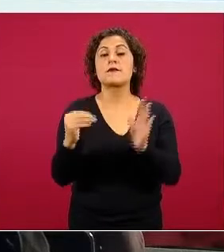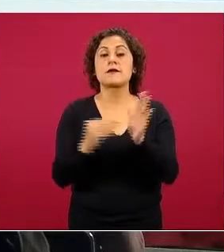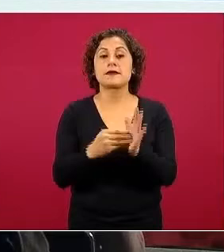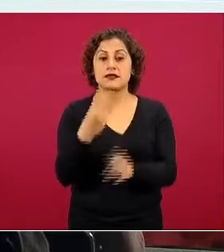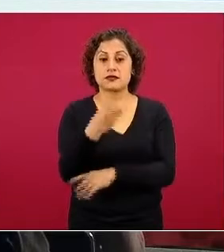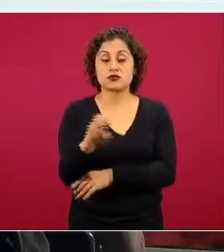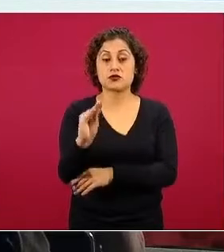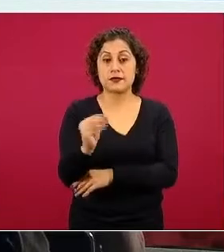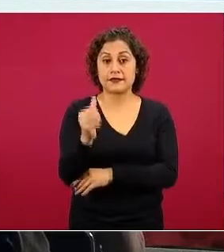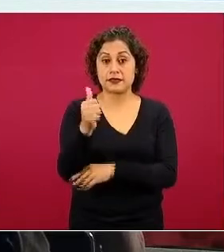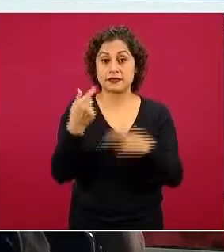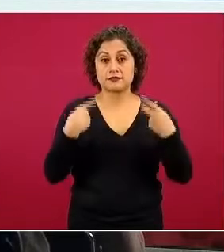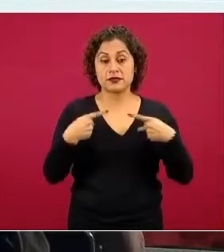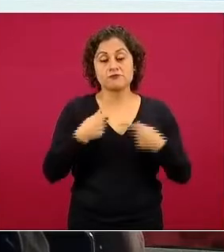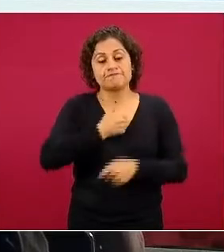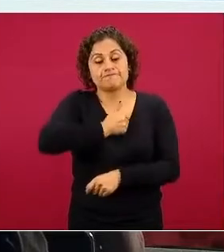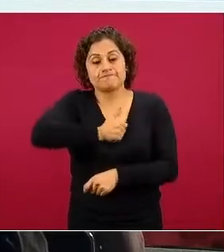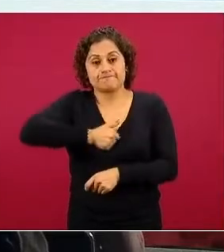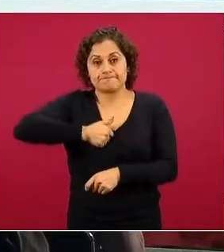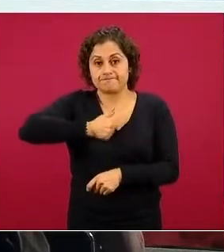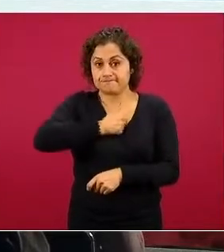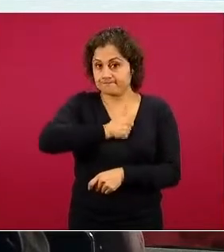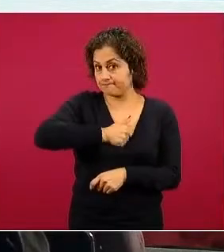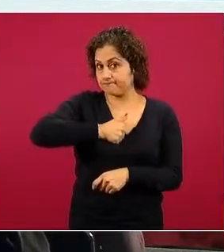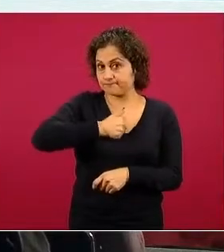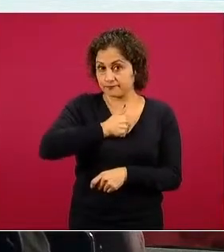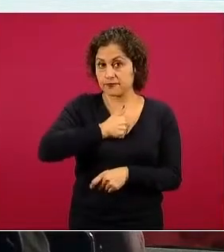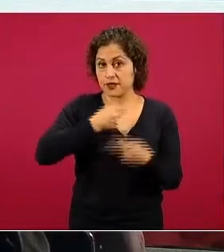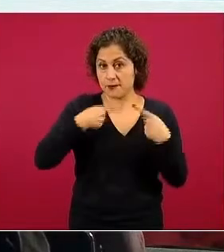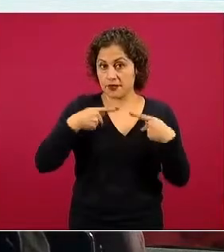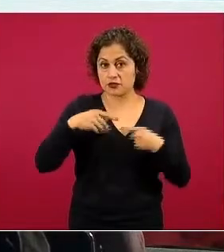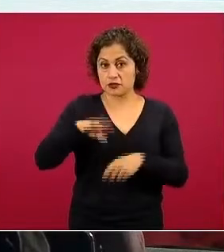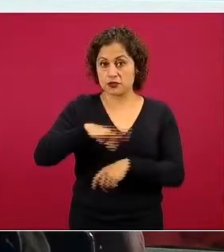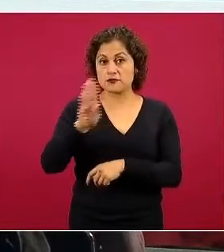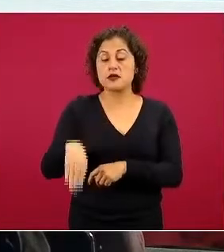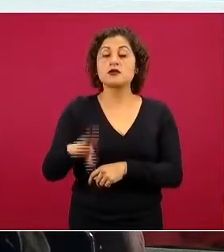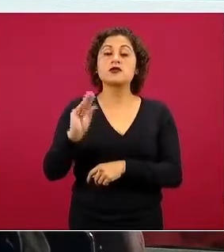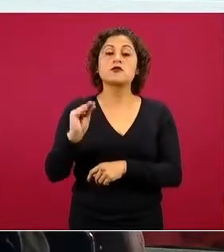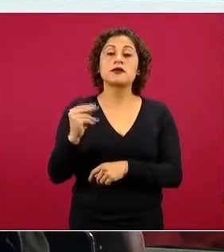1.009.396 personas, han fallecido un total de